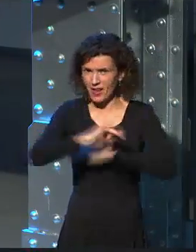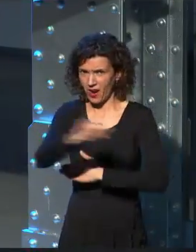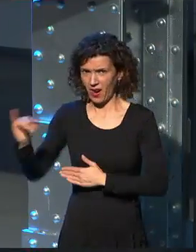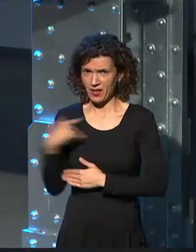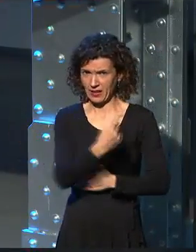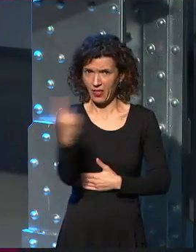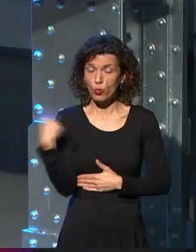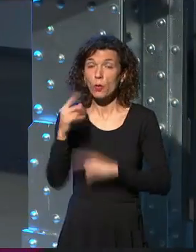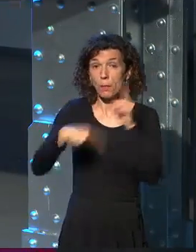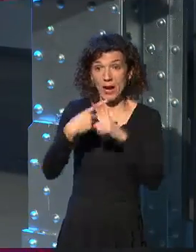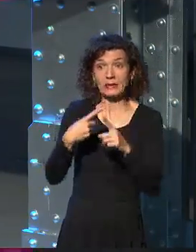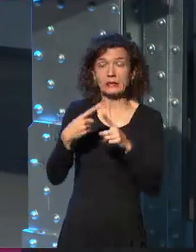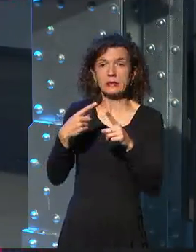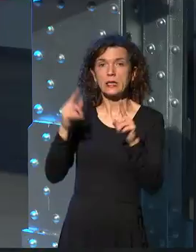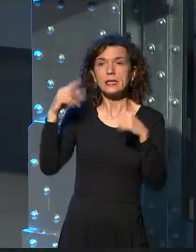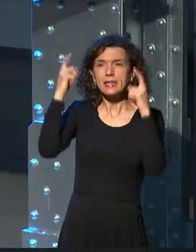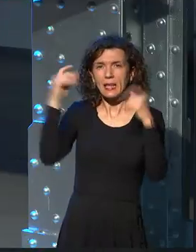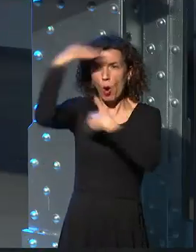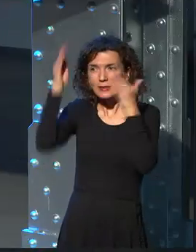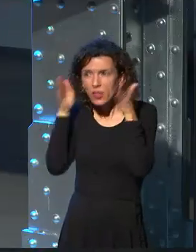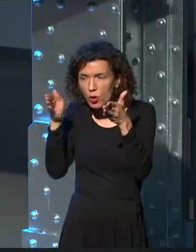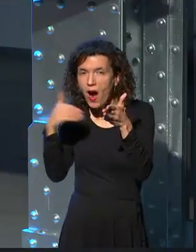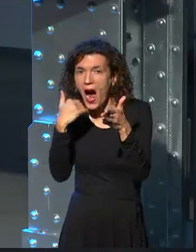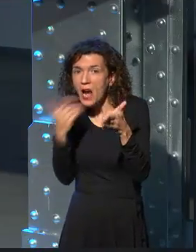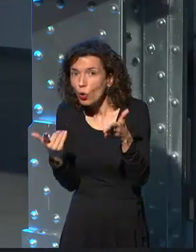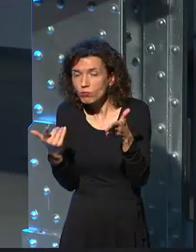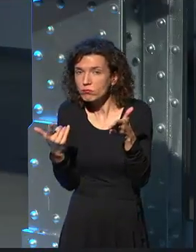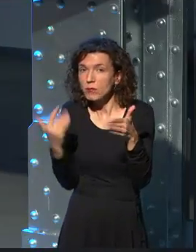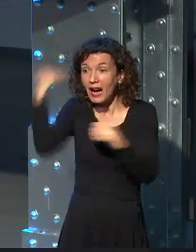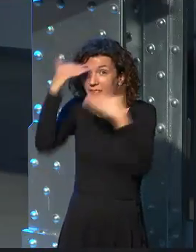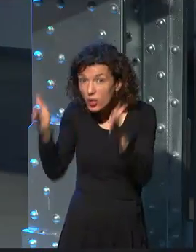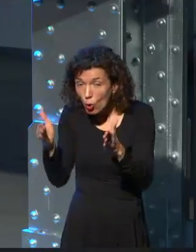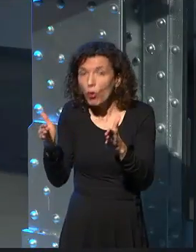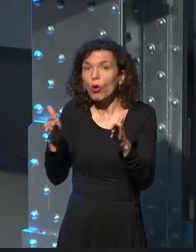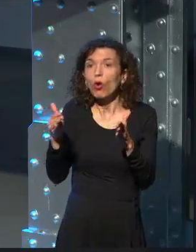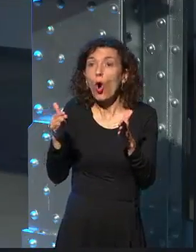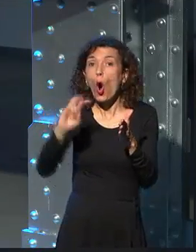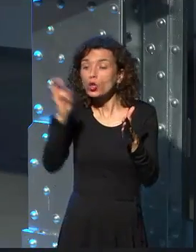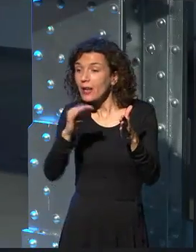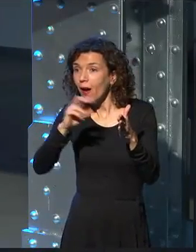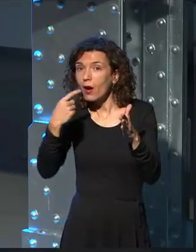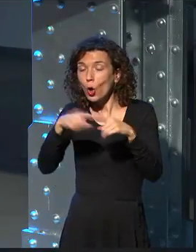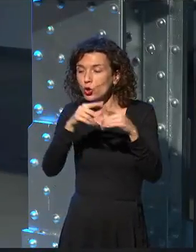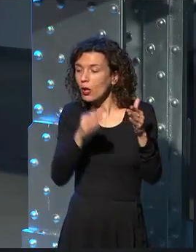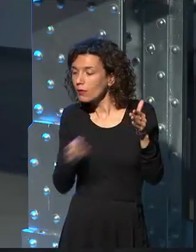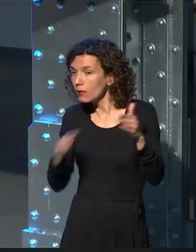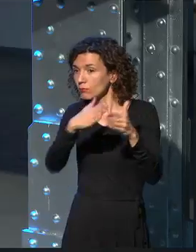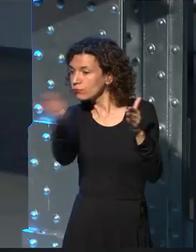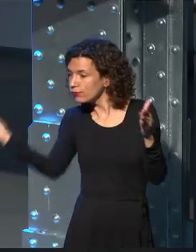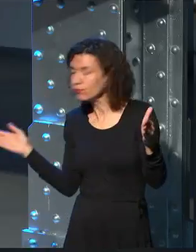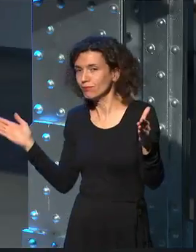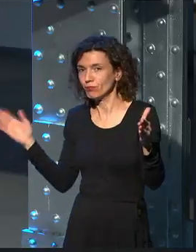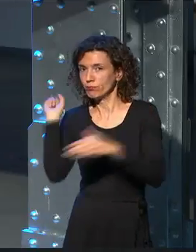por el hecho de que cuando prestamos atención a algo, no prestamos atención al resto de la escena o al resto de los estímulos que nos